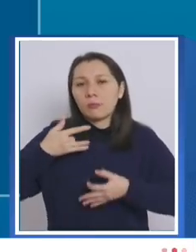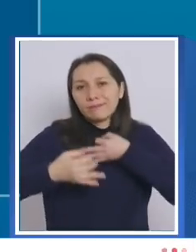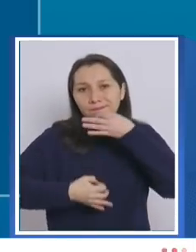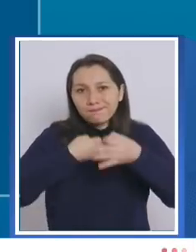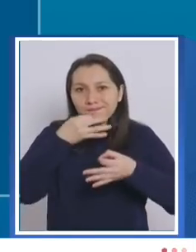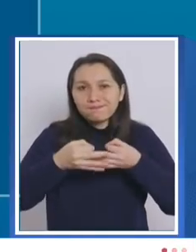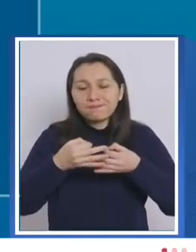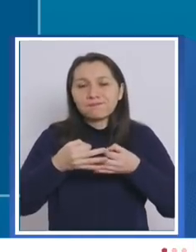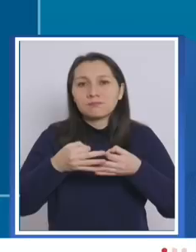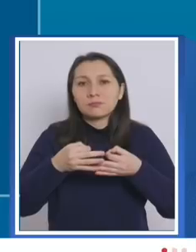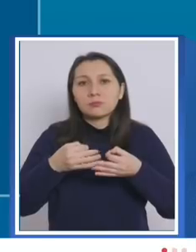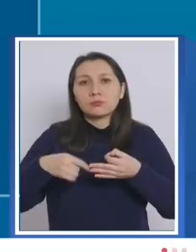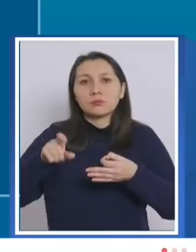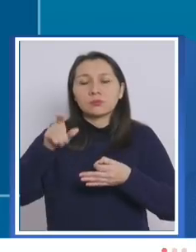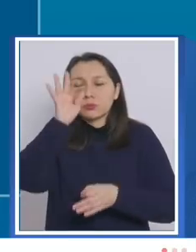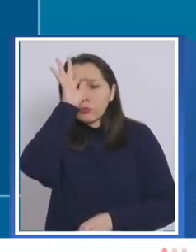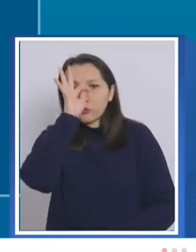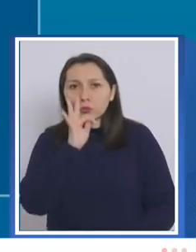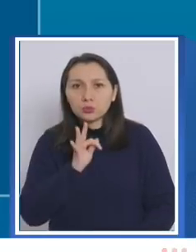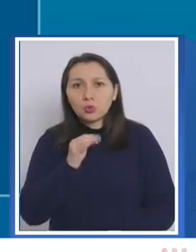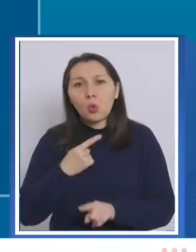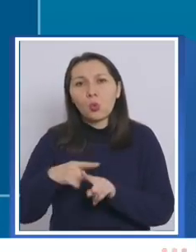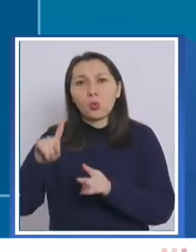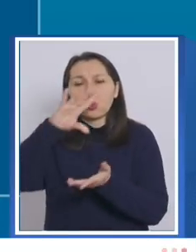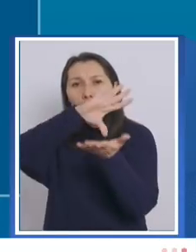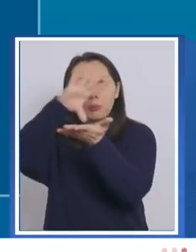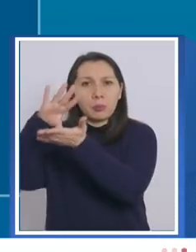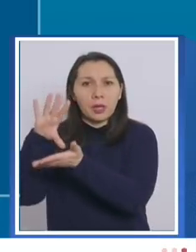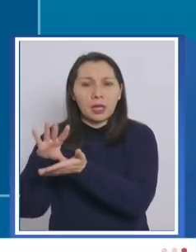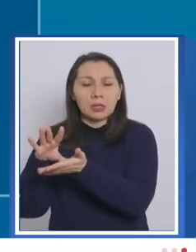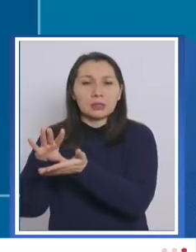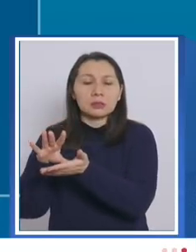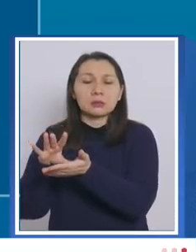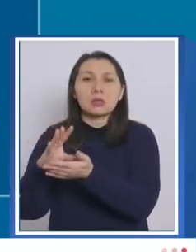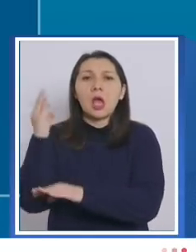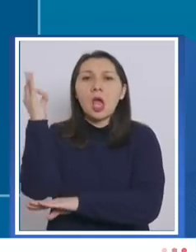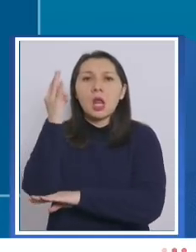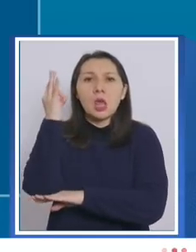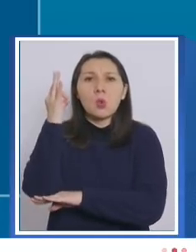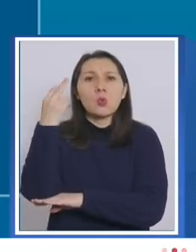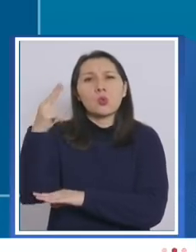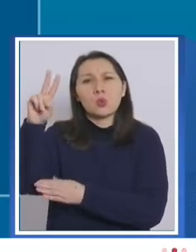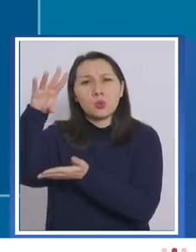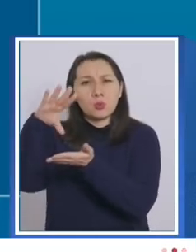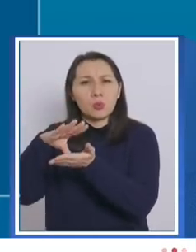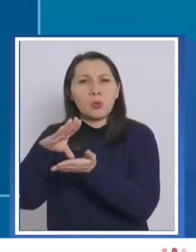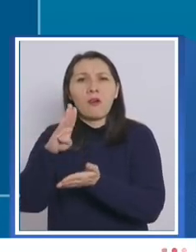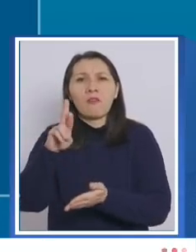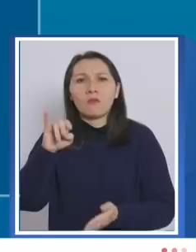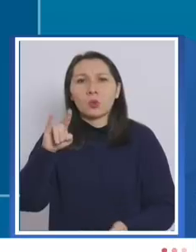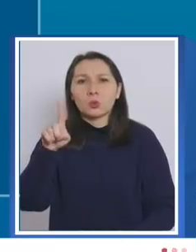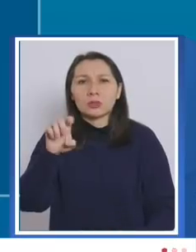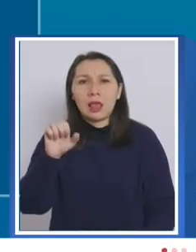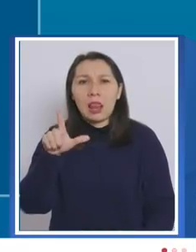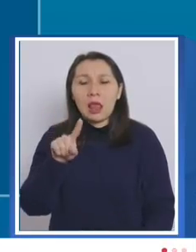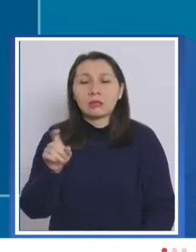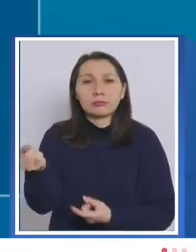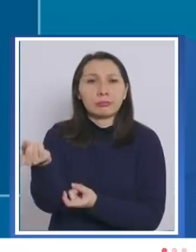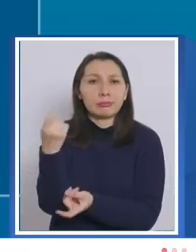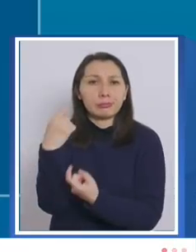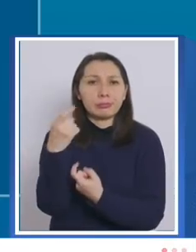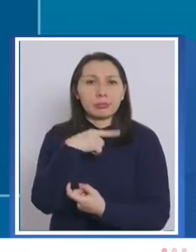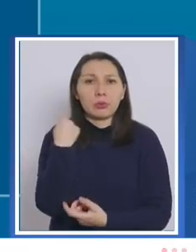declaraciones de funcionarios de otros países que en una reunión en Bruselas han dicho que